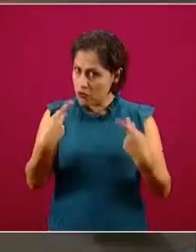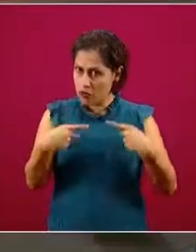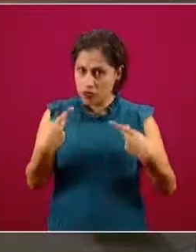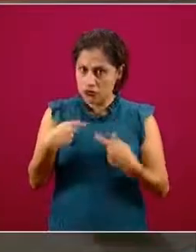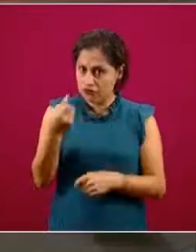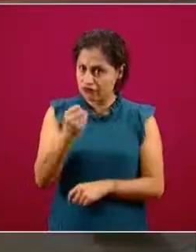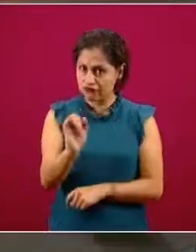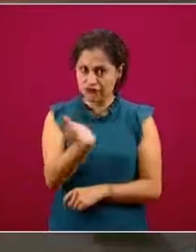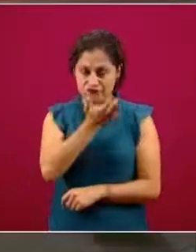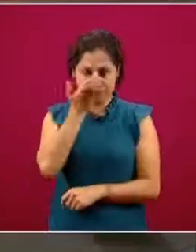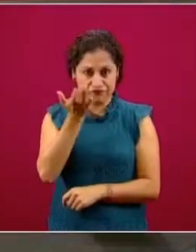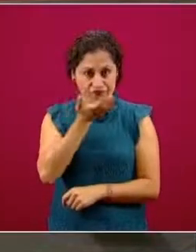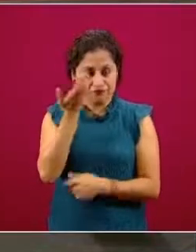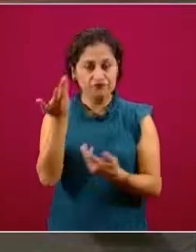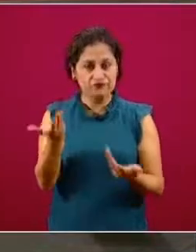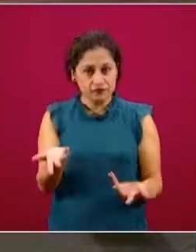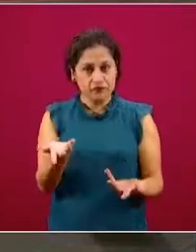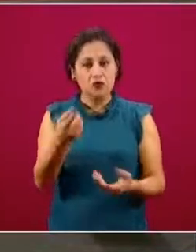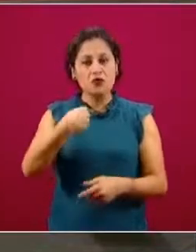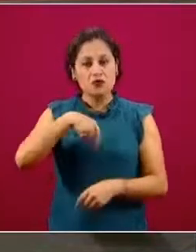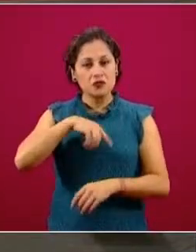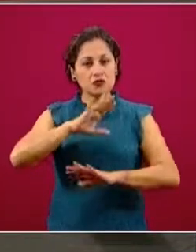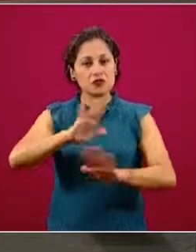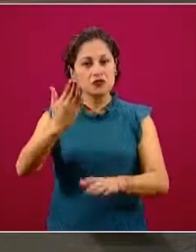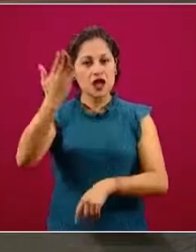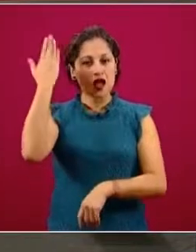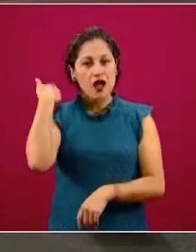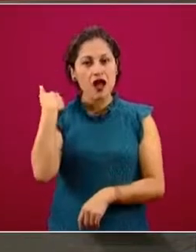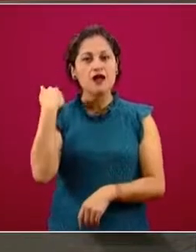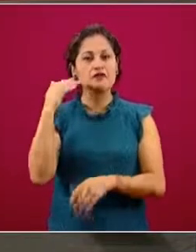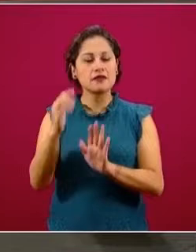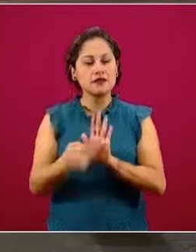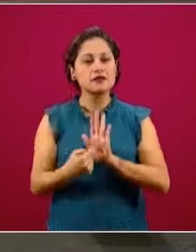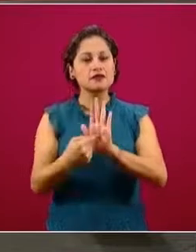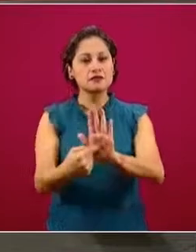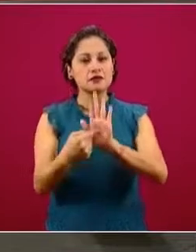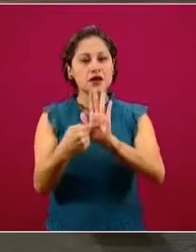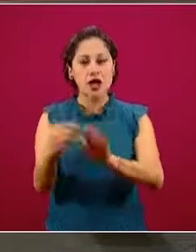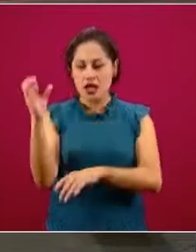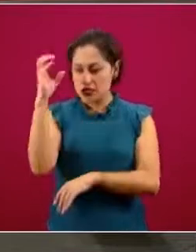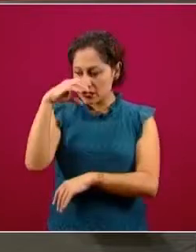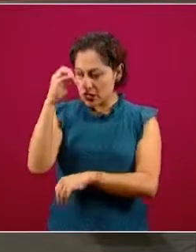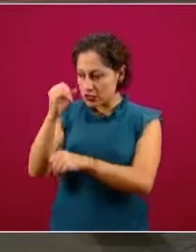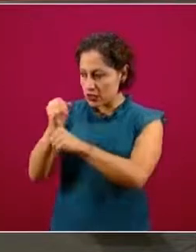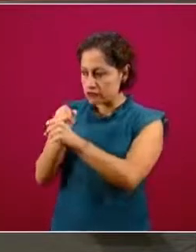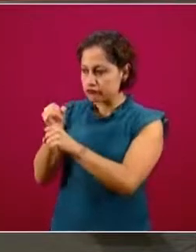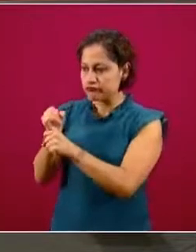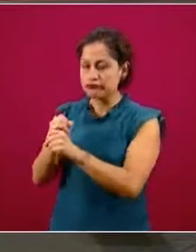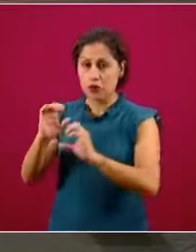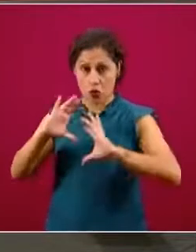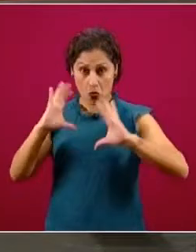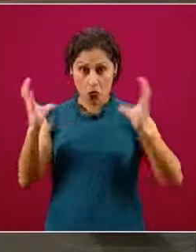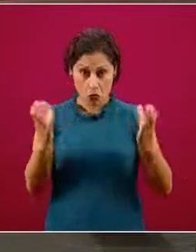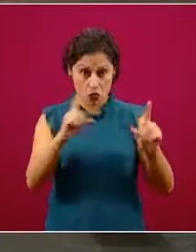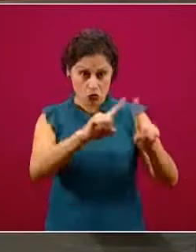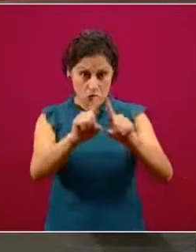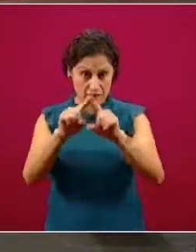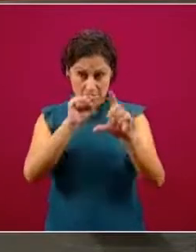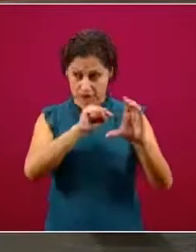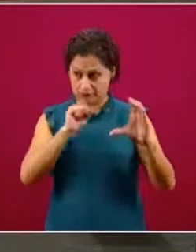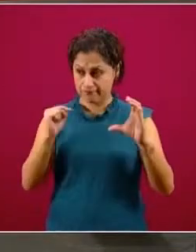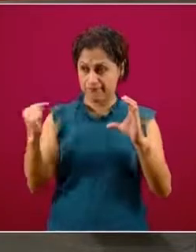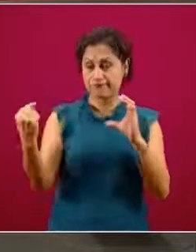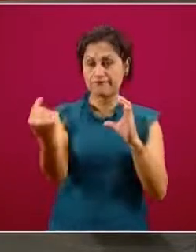también que las ciencias de la salud pública han mostrado en muchas partes del mundo que lo que comemos no